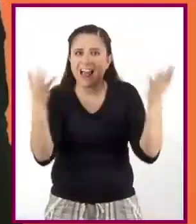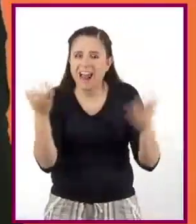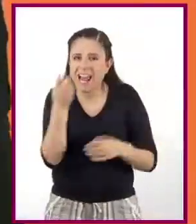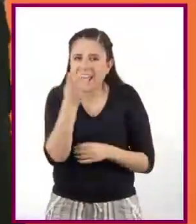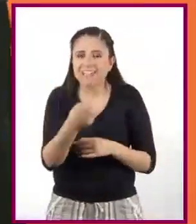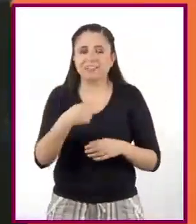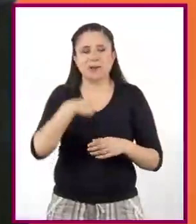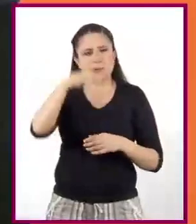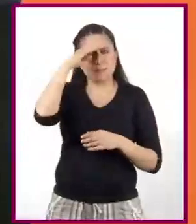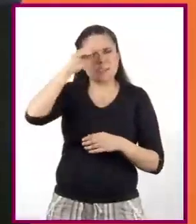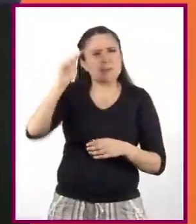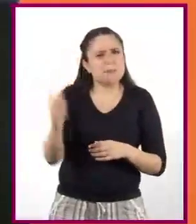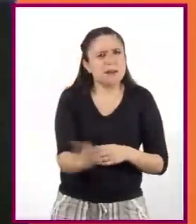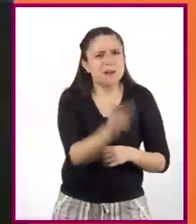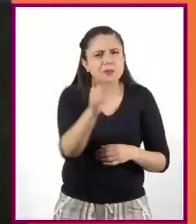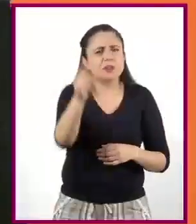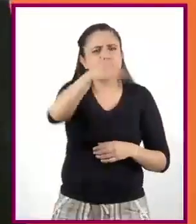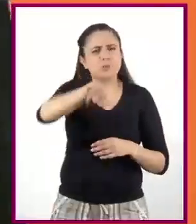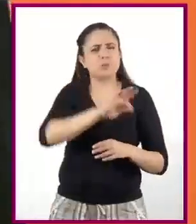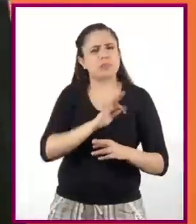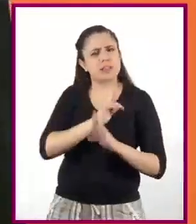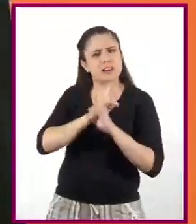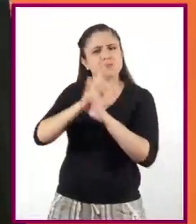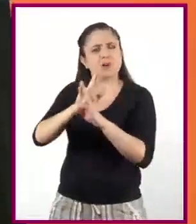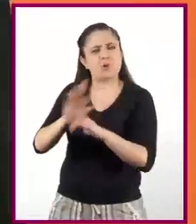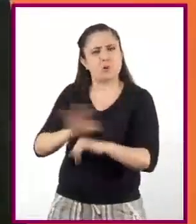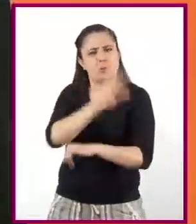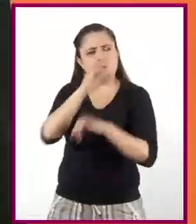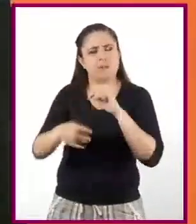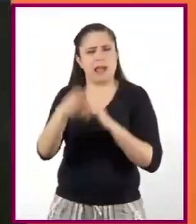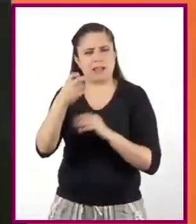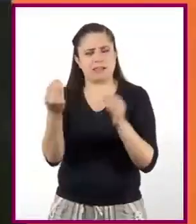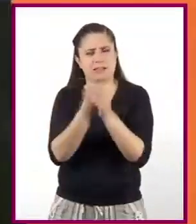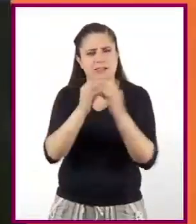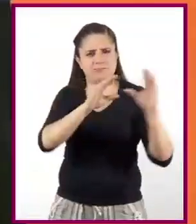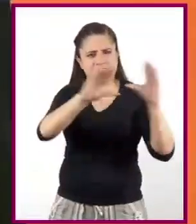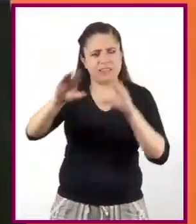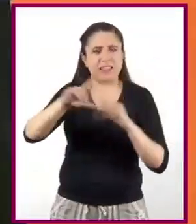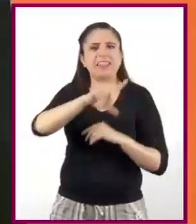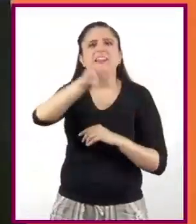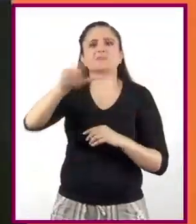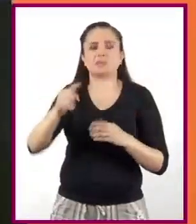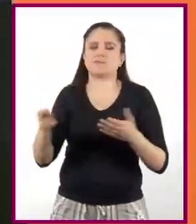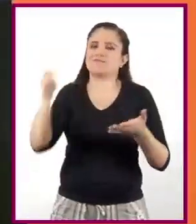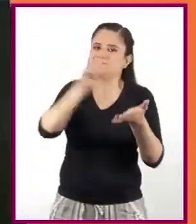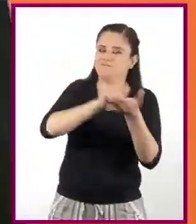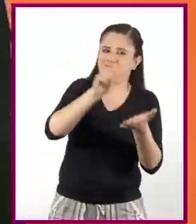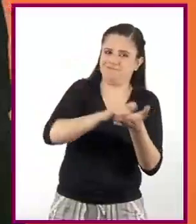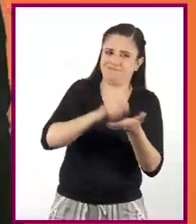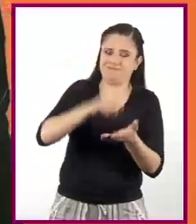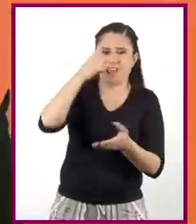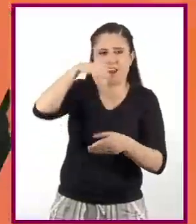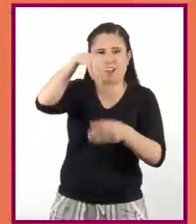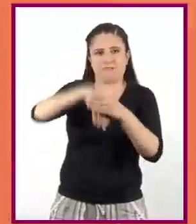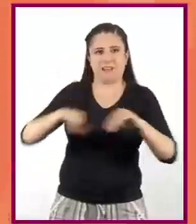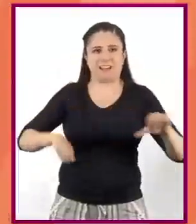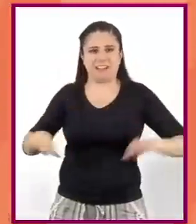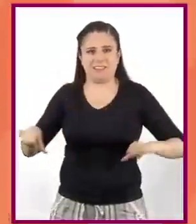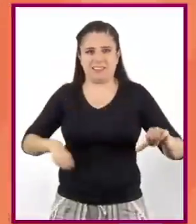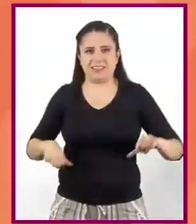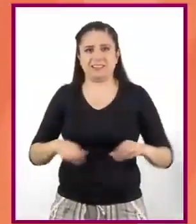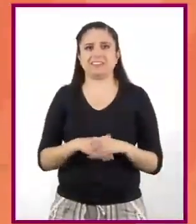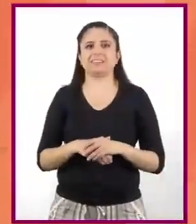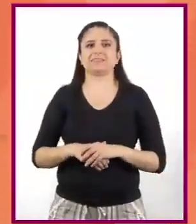se me ocurre una pregunta que pueden responder al finalizar esta sesión y después incorporarla a su carpeta de experiencias.